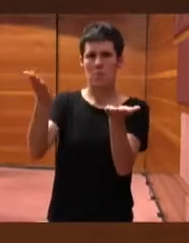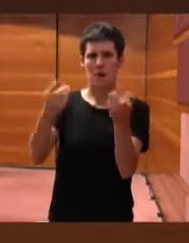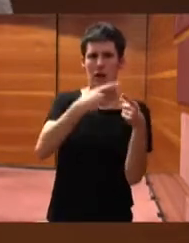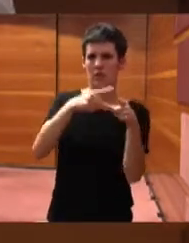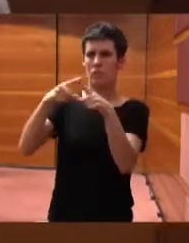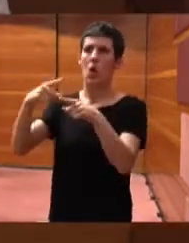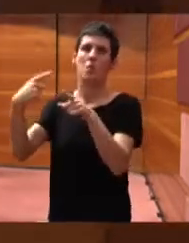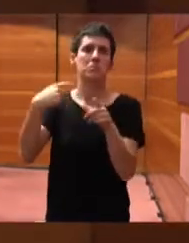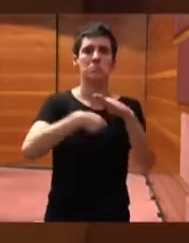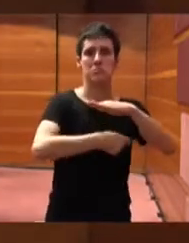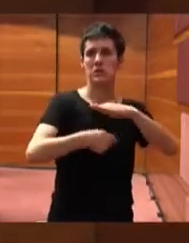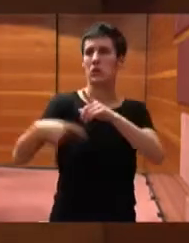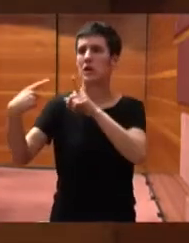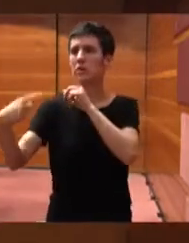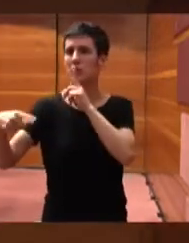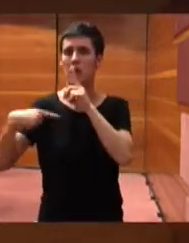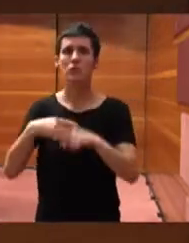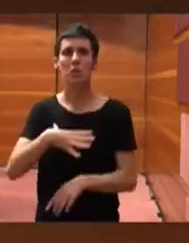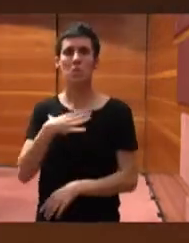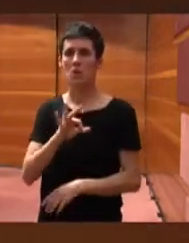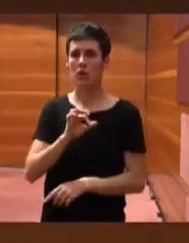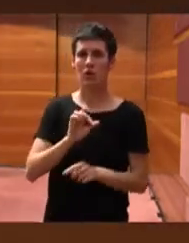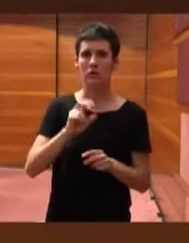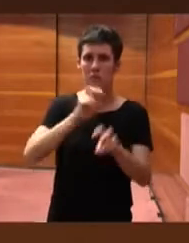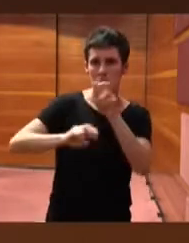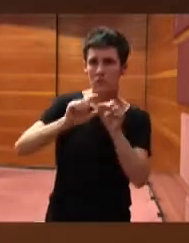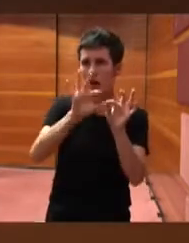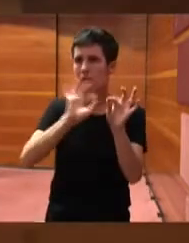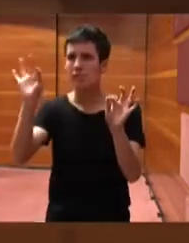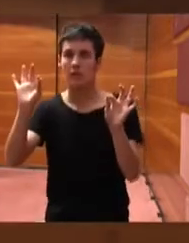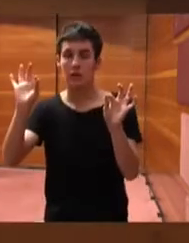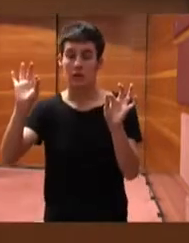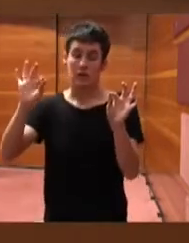con Bilbao y puedo llegar a ello, voy